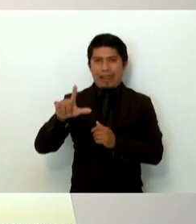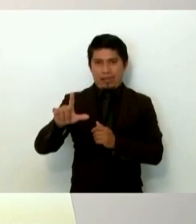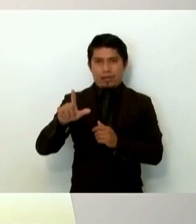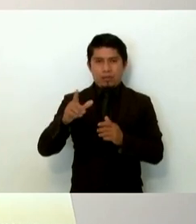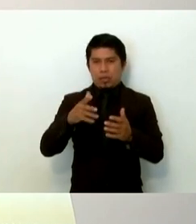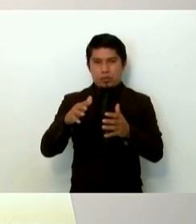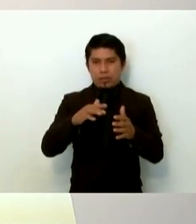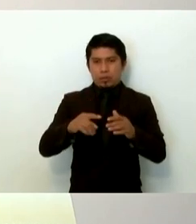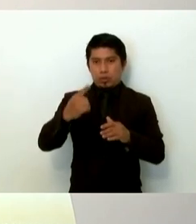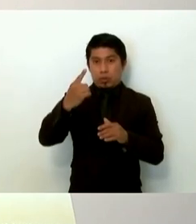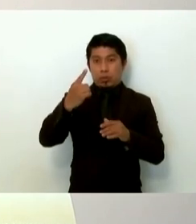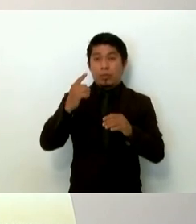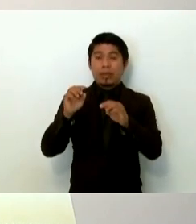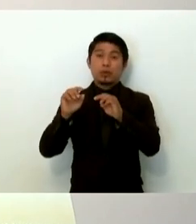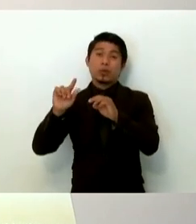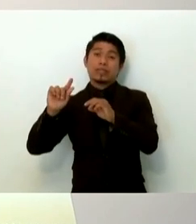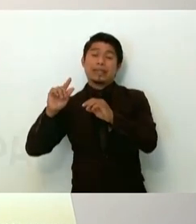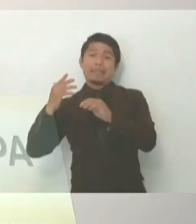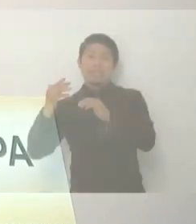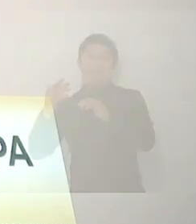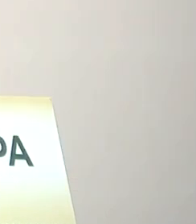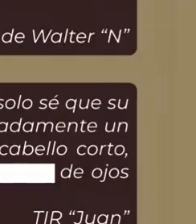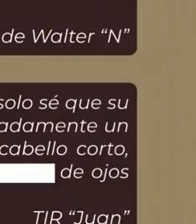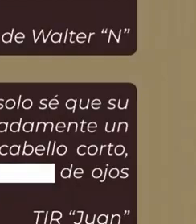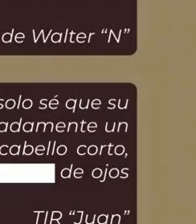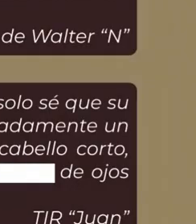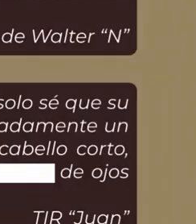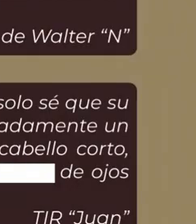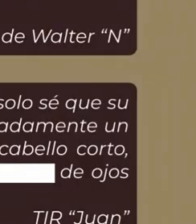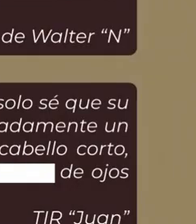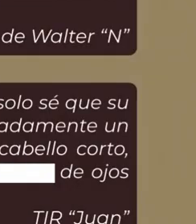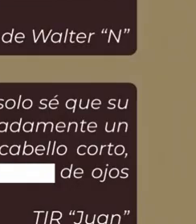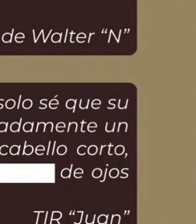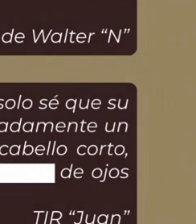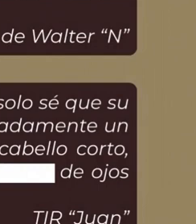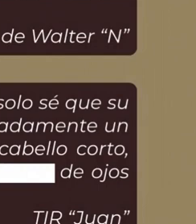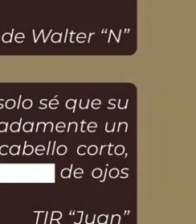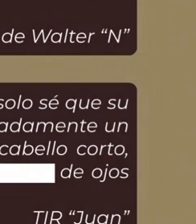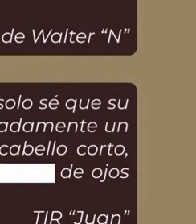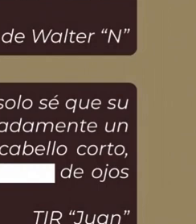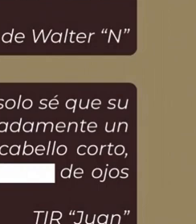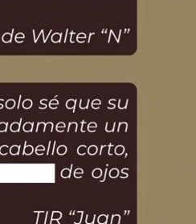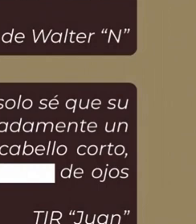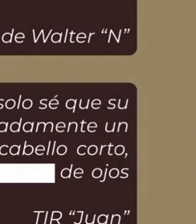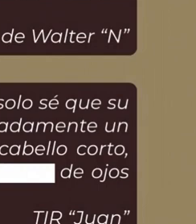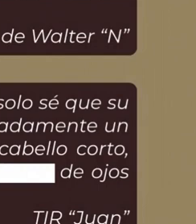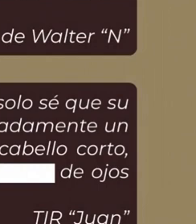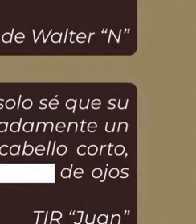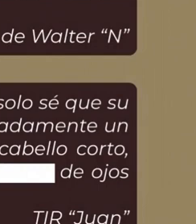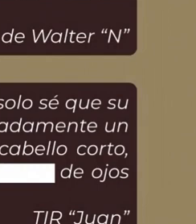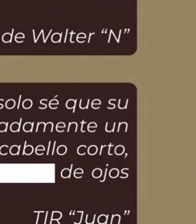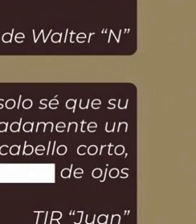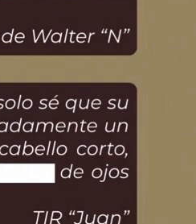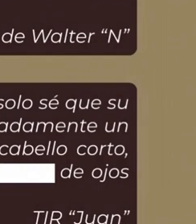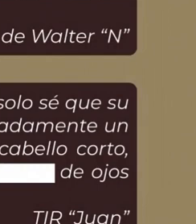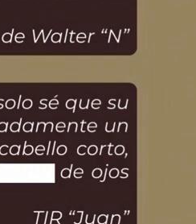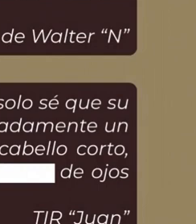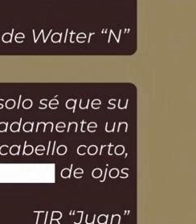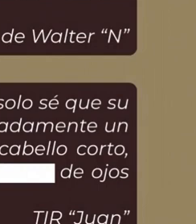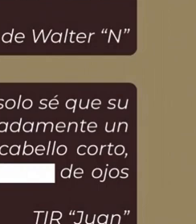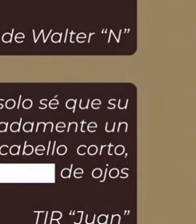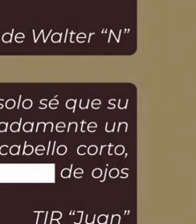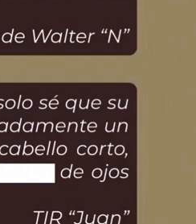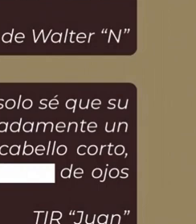aproximadamente un metro con setenta y cinco centímetros, moreno claro, nariz ancha, cabello corto, negro, delgado,